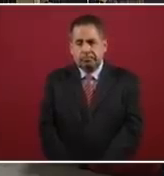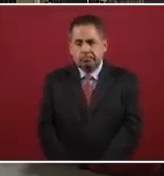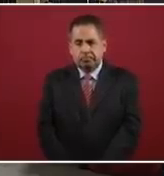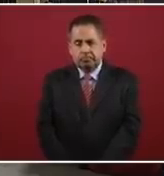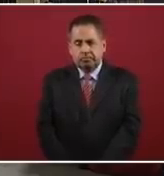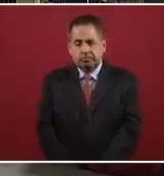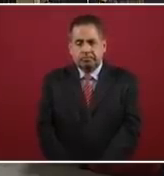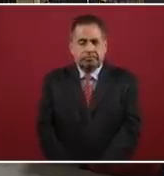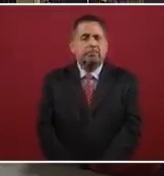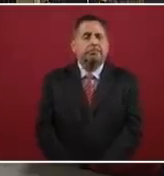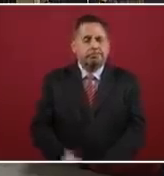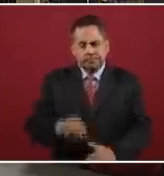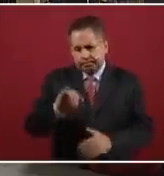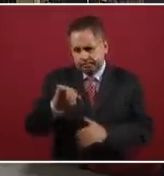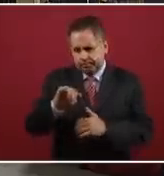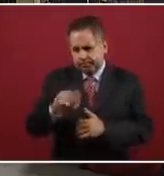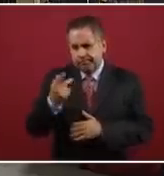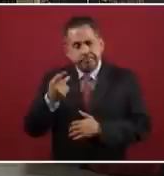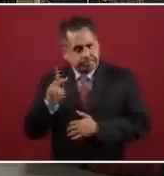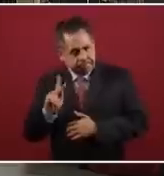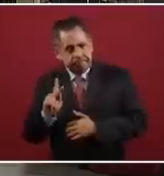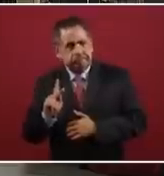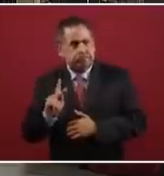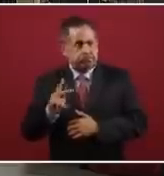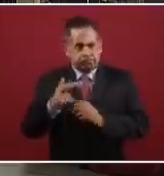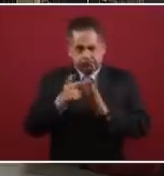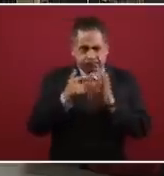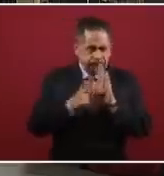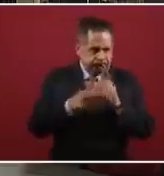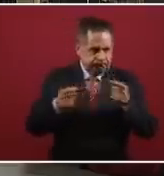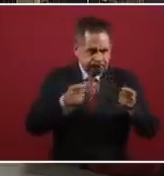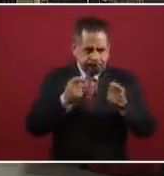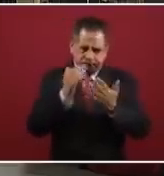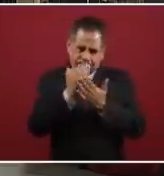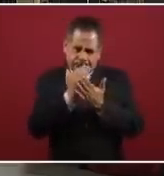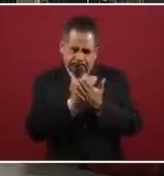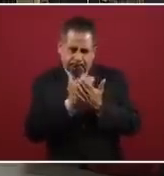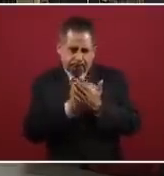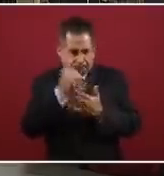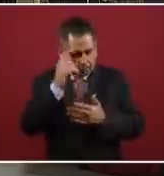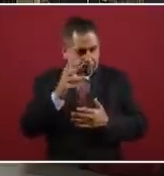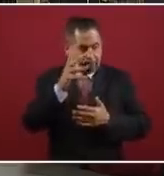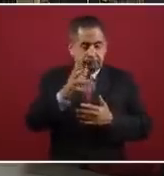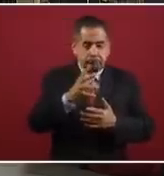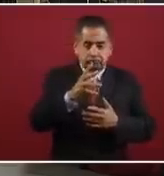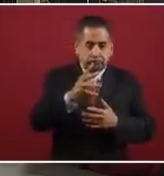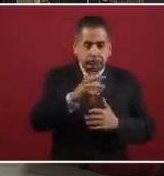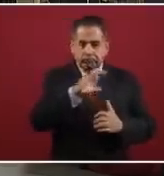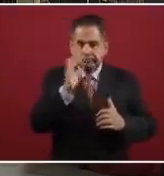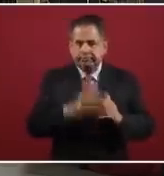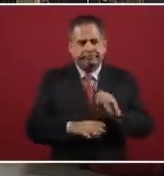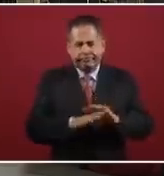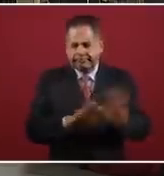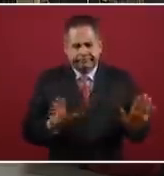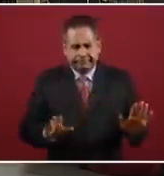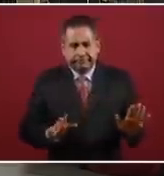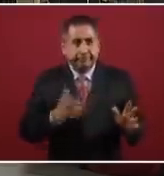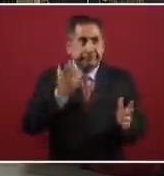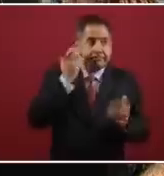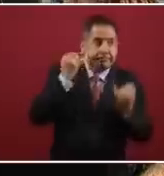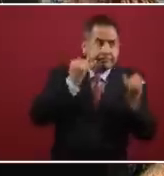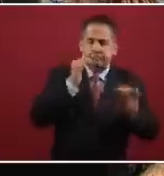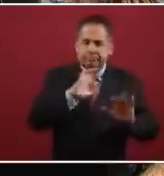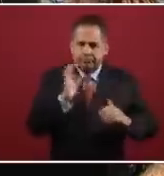Sí, pero todo está regulándose para terminar con la especulación, porque